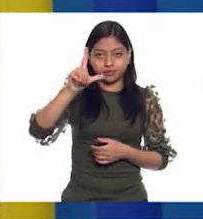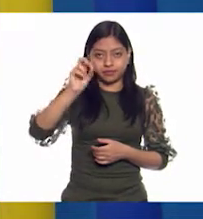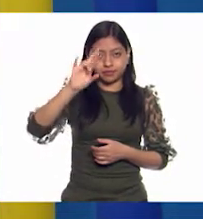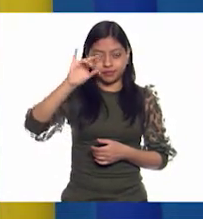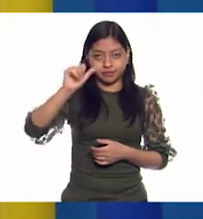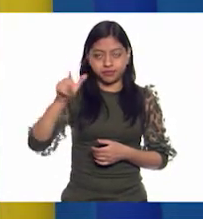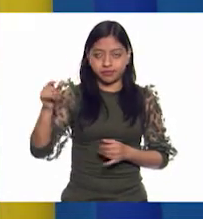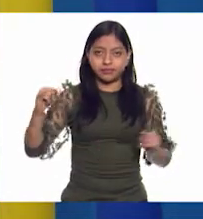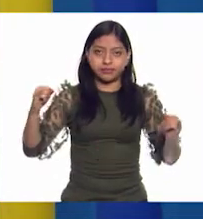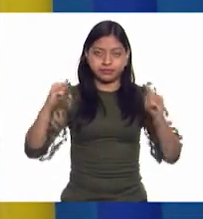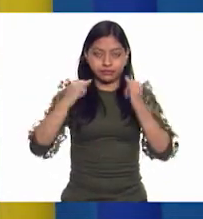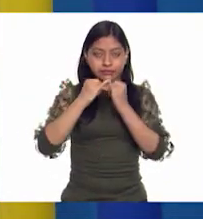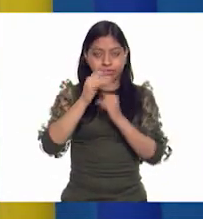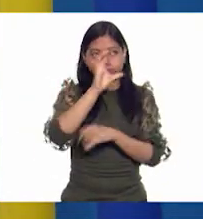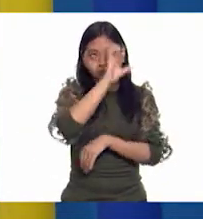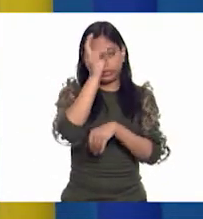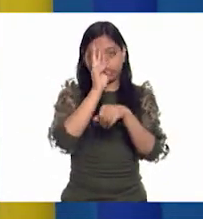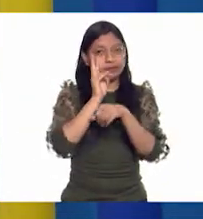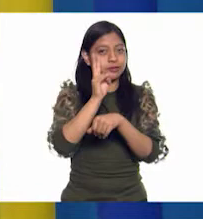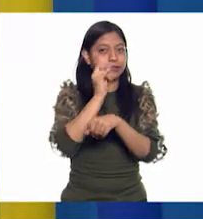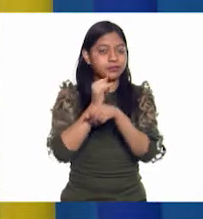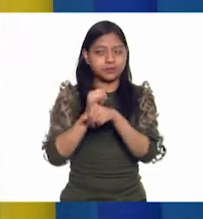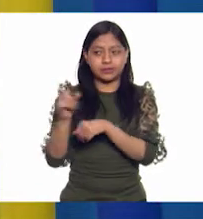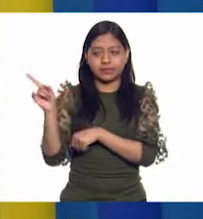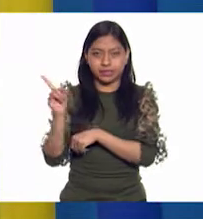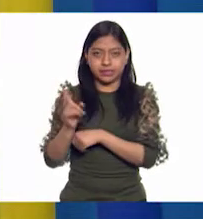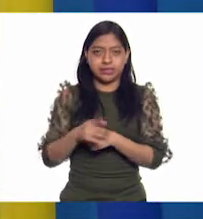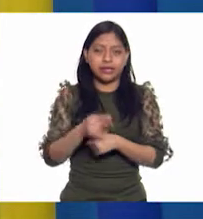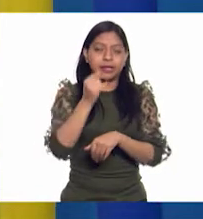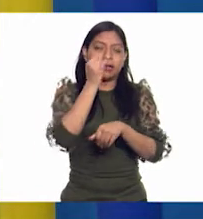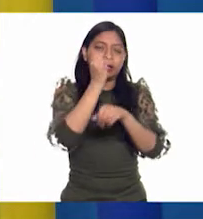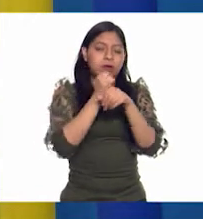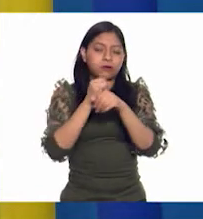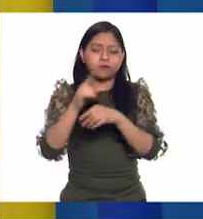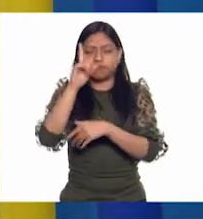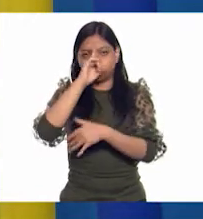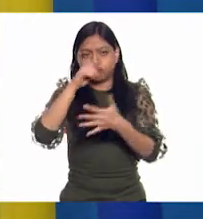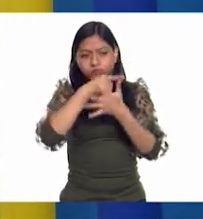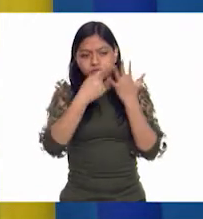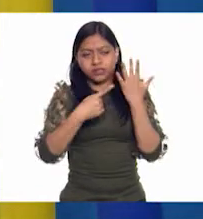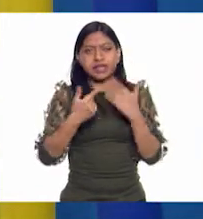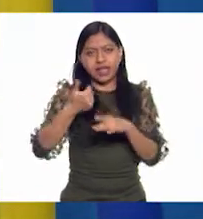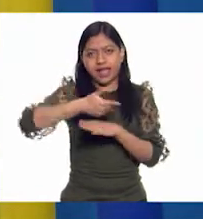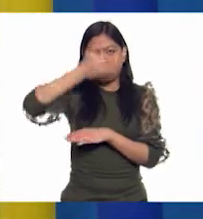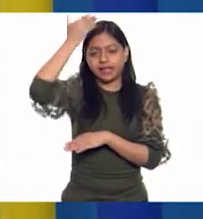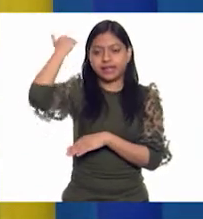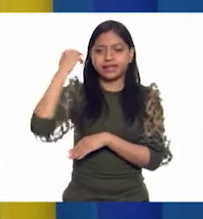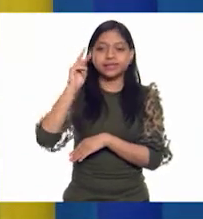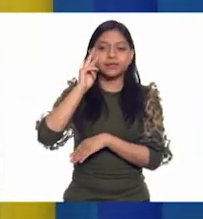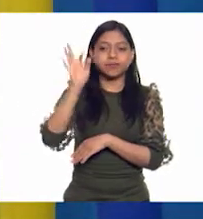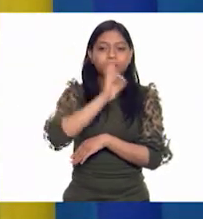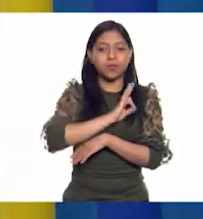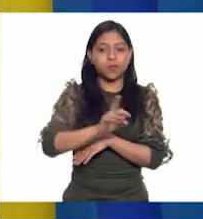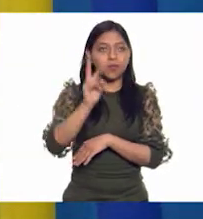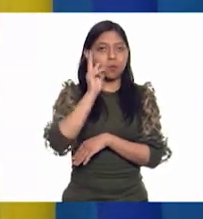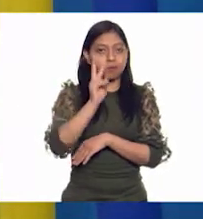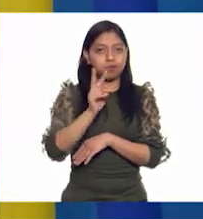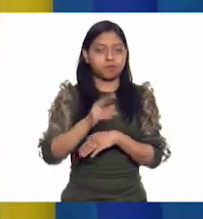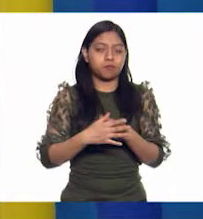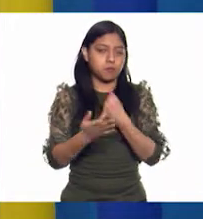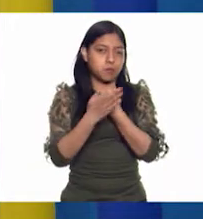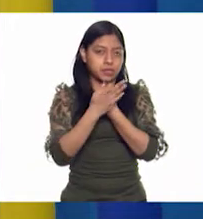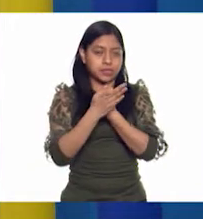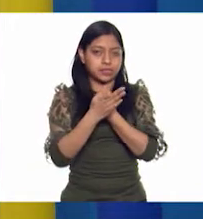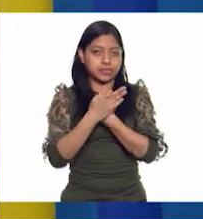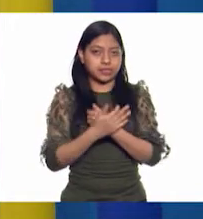de Astronomía de la UNAM, nos da varias recomendaciones que en su momento sirvieron para la observación del fenómeno solar y